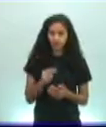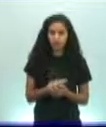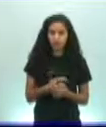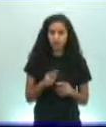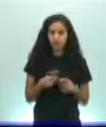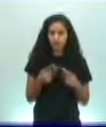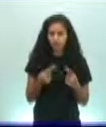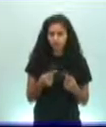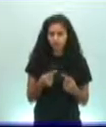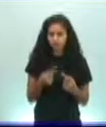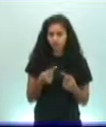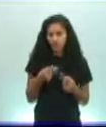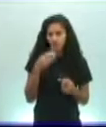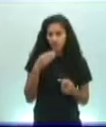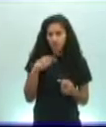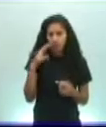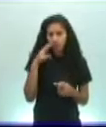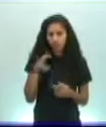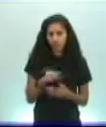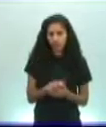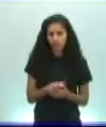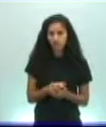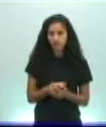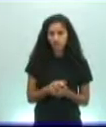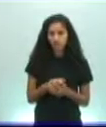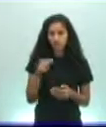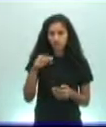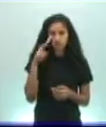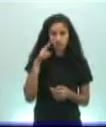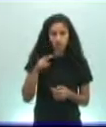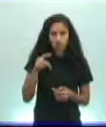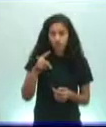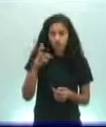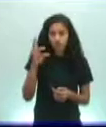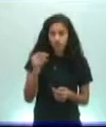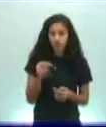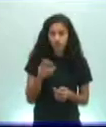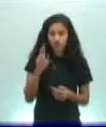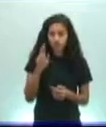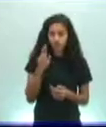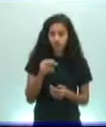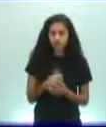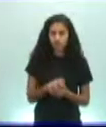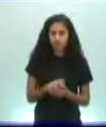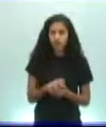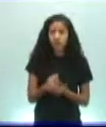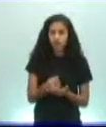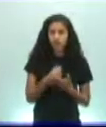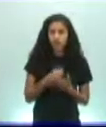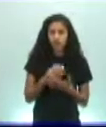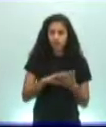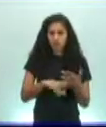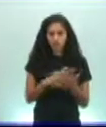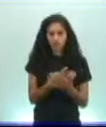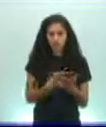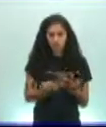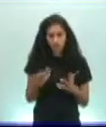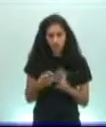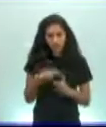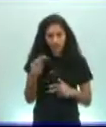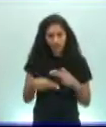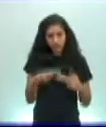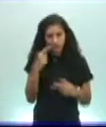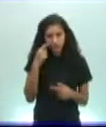Pero, ¿cómo hallarlo? Estamos buscando ahora a un número racional. ¿Nos servirá la tabla para ello? Vamos